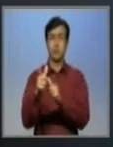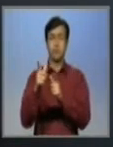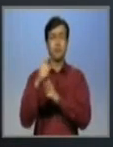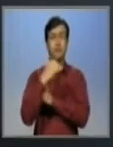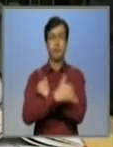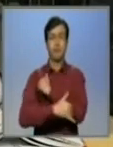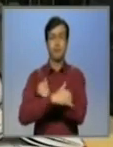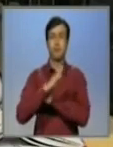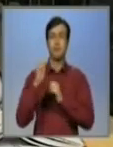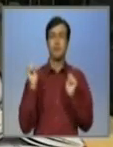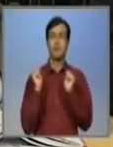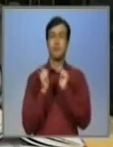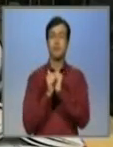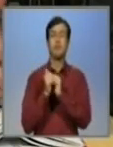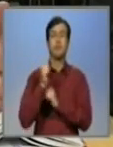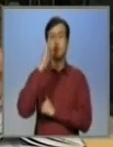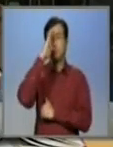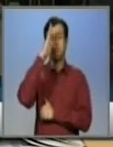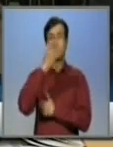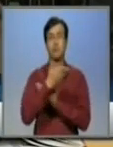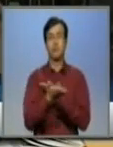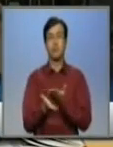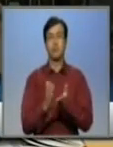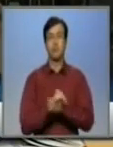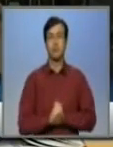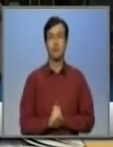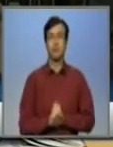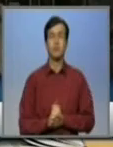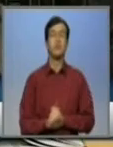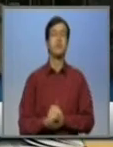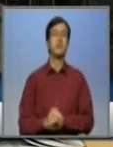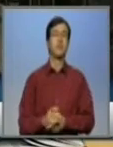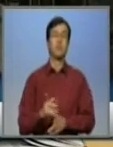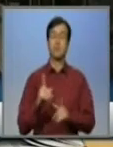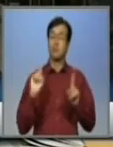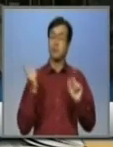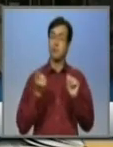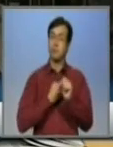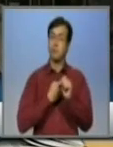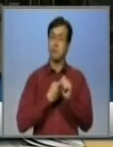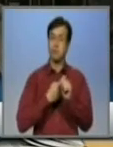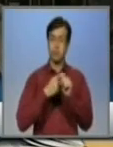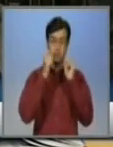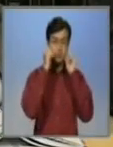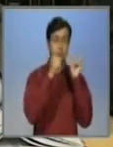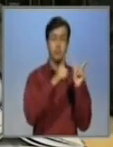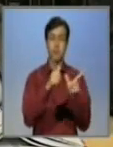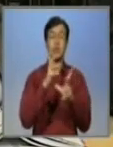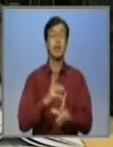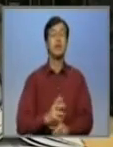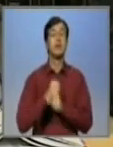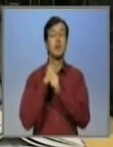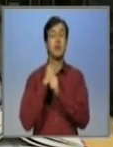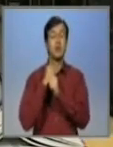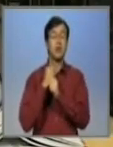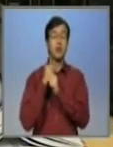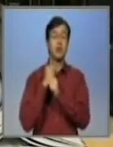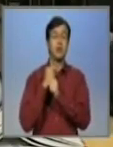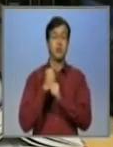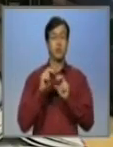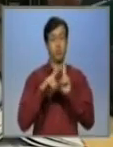con la policía. La seguridad integral en nuestra Constitución es una seguridad humana. Es una seguridad